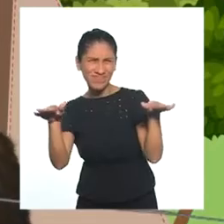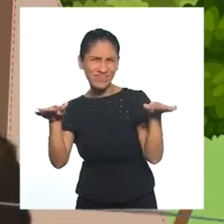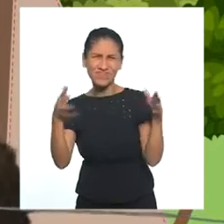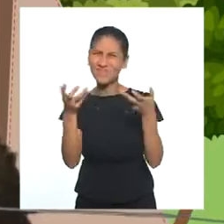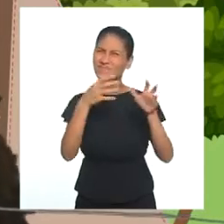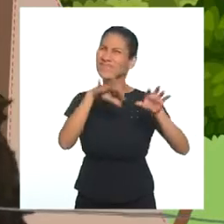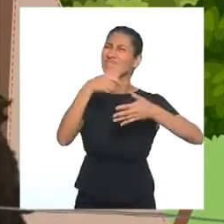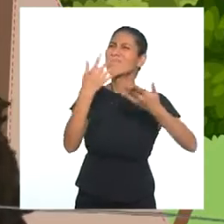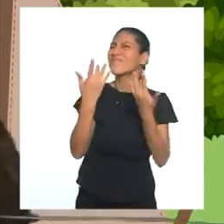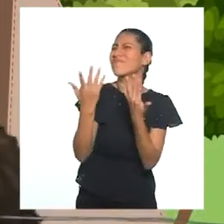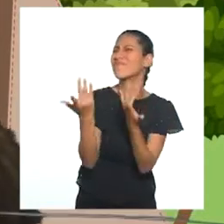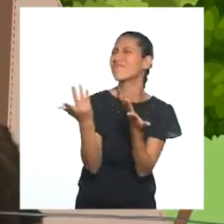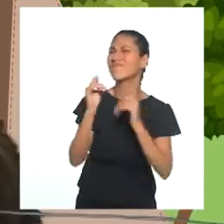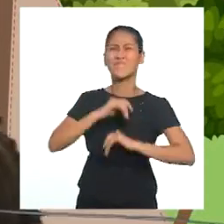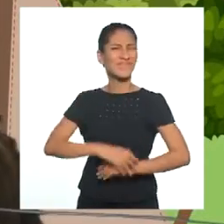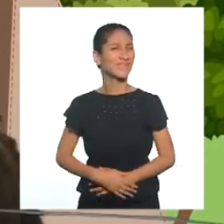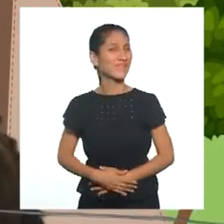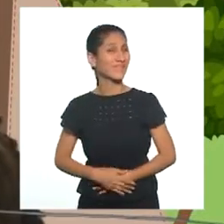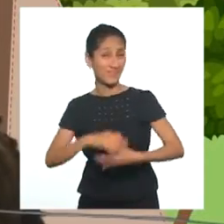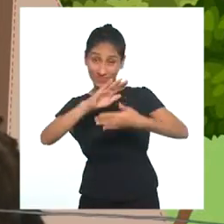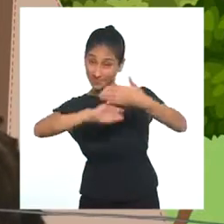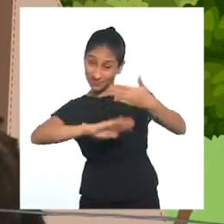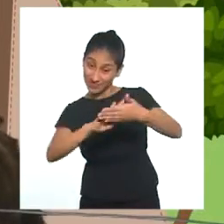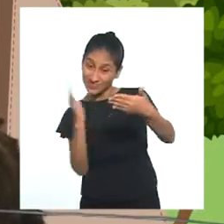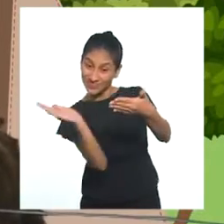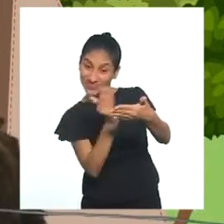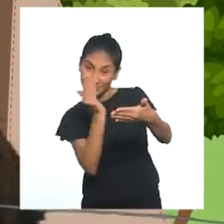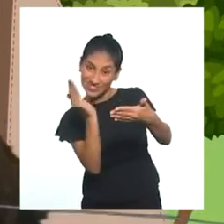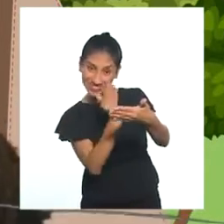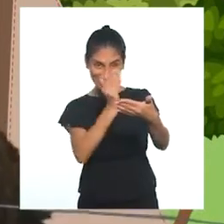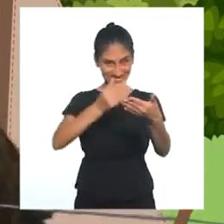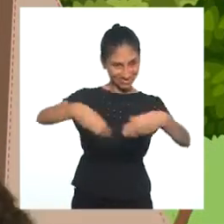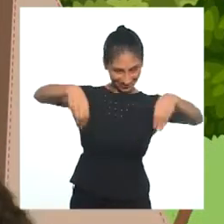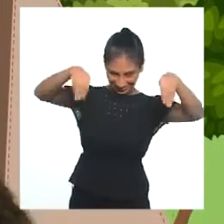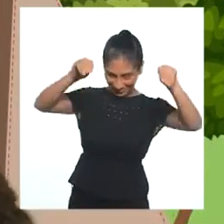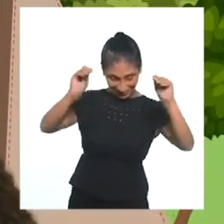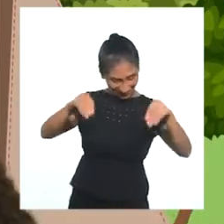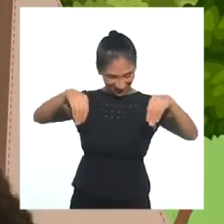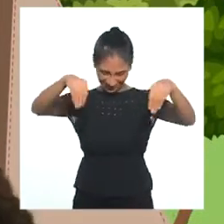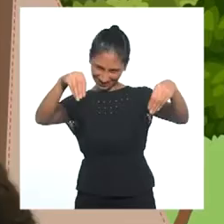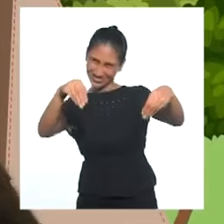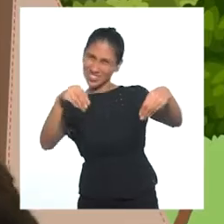qué estás esperando? ¡Hay que abrirla!